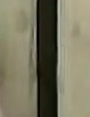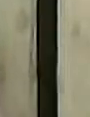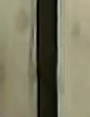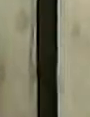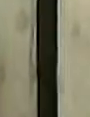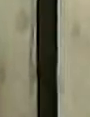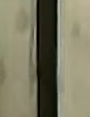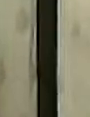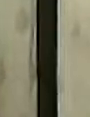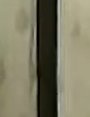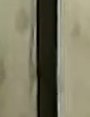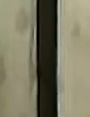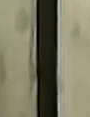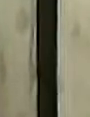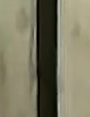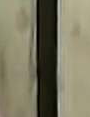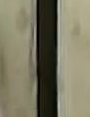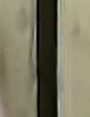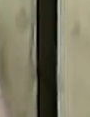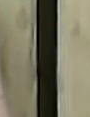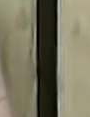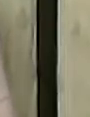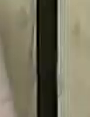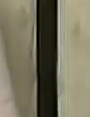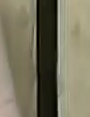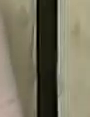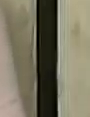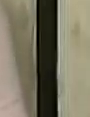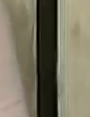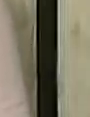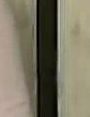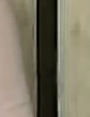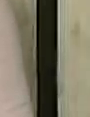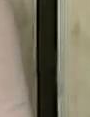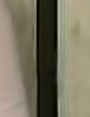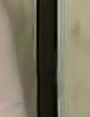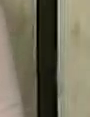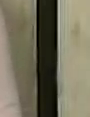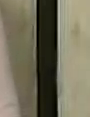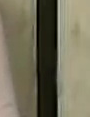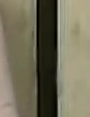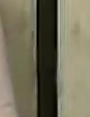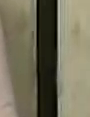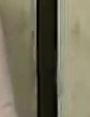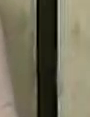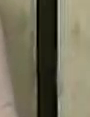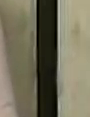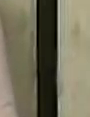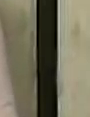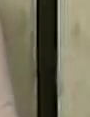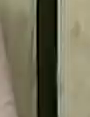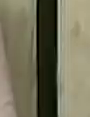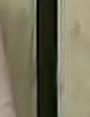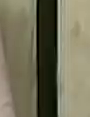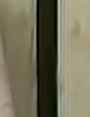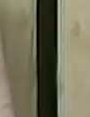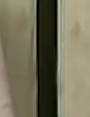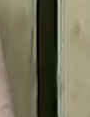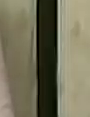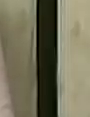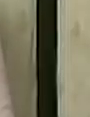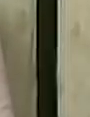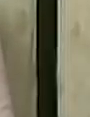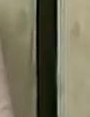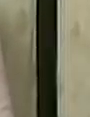Así es, establecemos contacto desde el Salón Miranda del Palacio Federal Legislativo. De inmediato escucharemos declaraciones del diputado presidente de la Asamblea